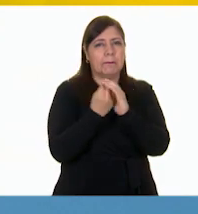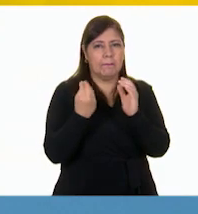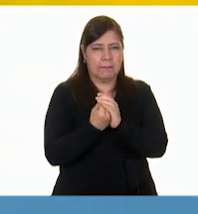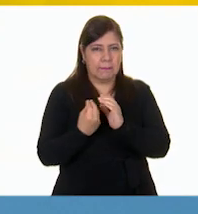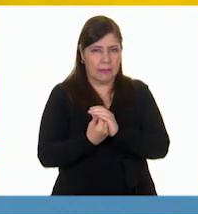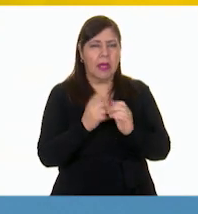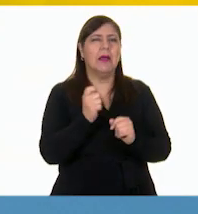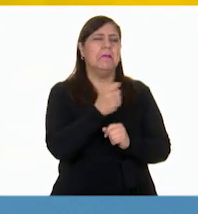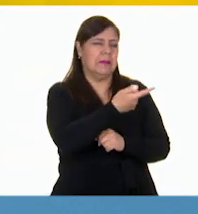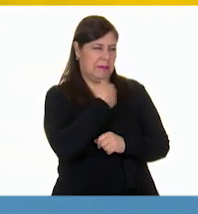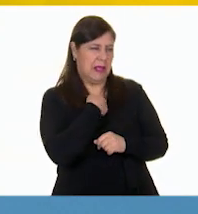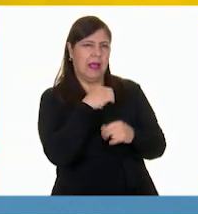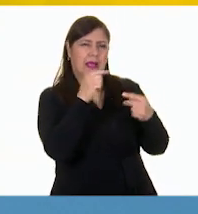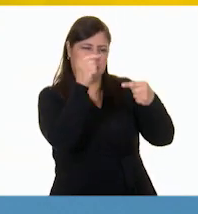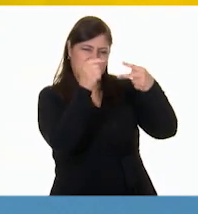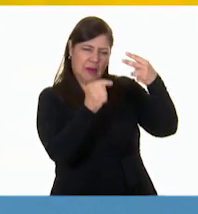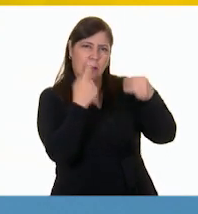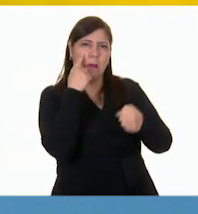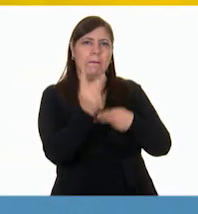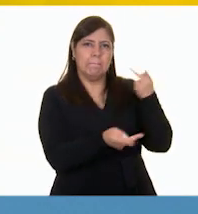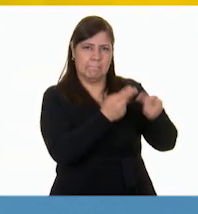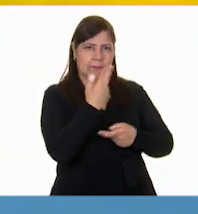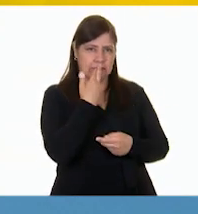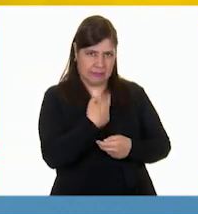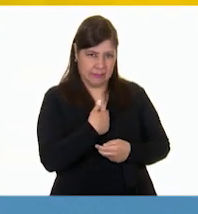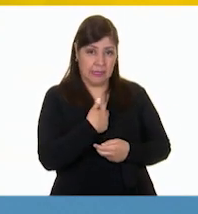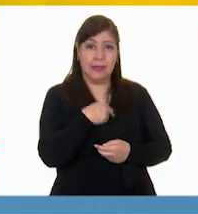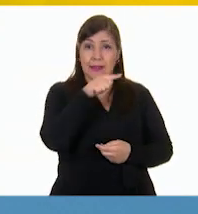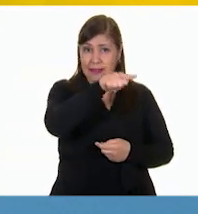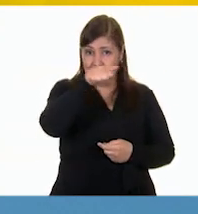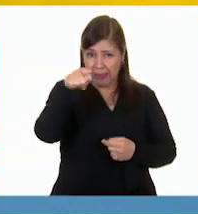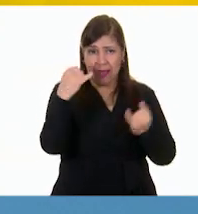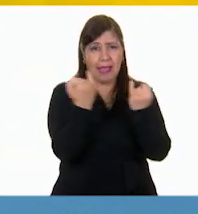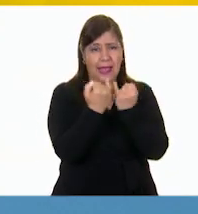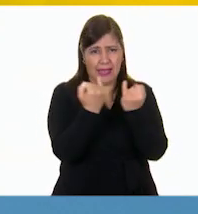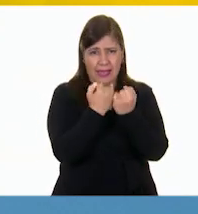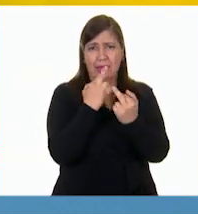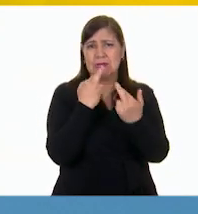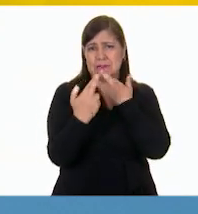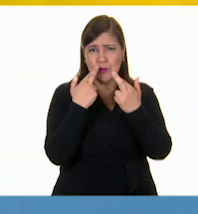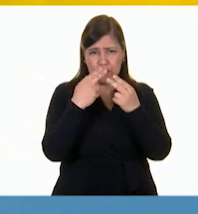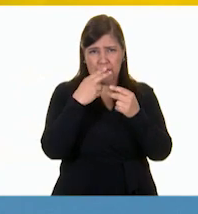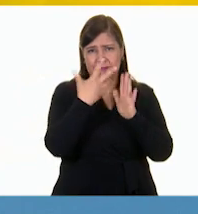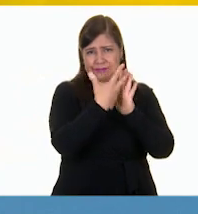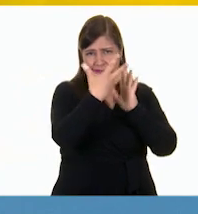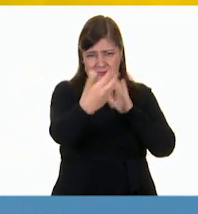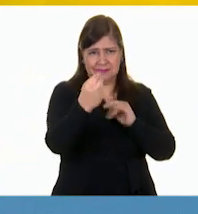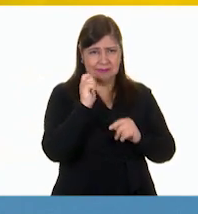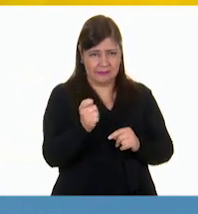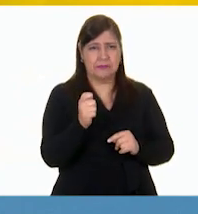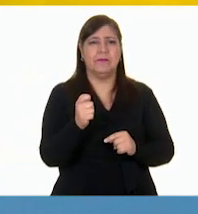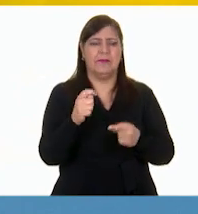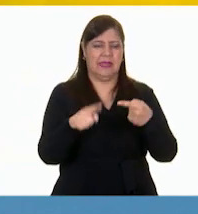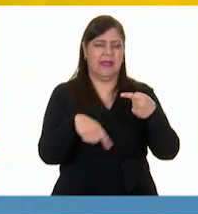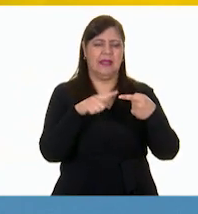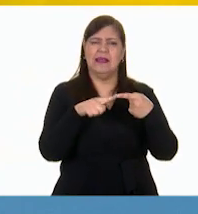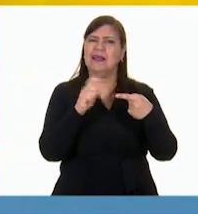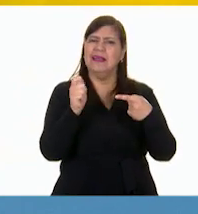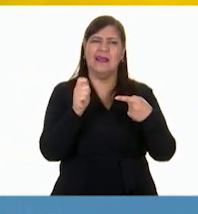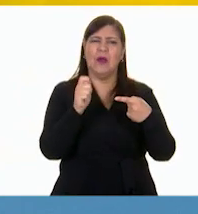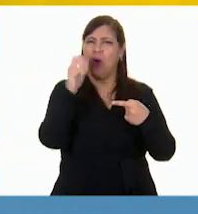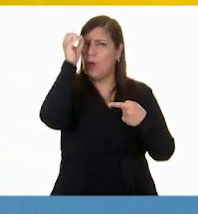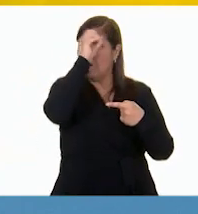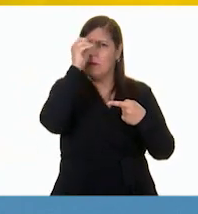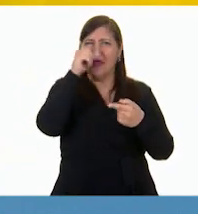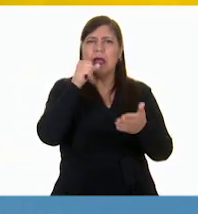me respondieras las siguientes preguntas. Y en casa les pido que hagan lo mismo, por favor. ¿Una carta de opinión utiliza